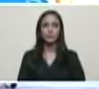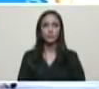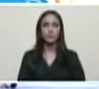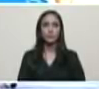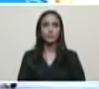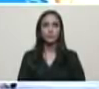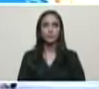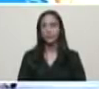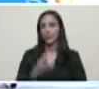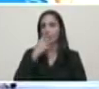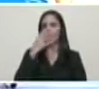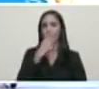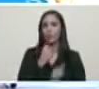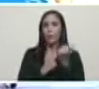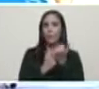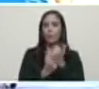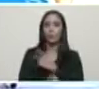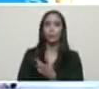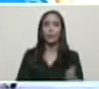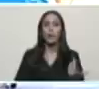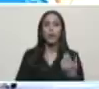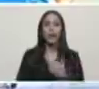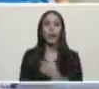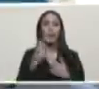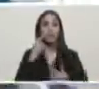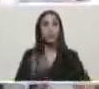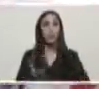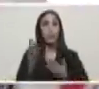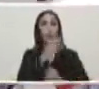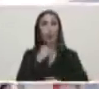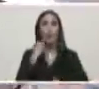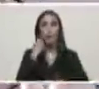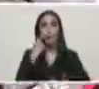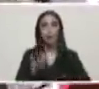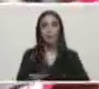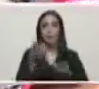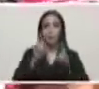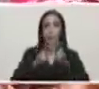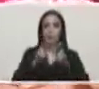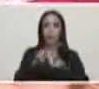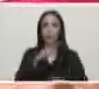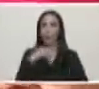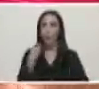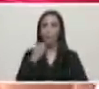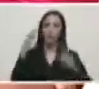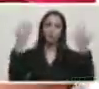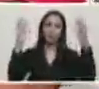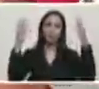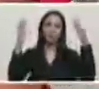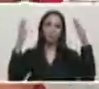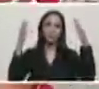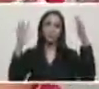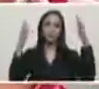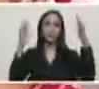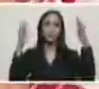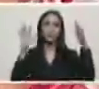equilibrio aquí está la gente de la vivienda juvenil aplauso a la juventud